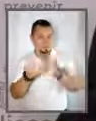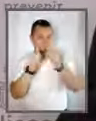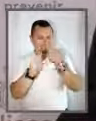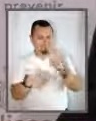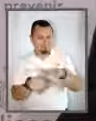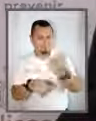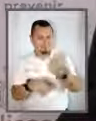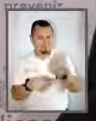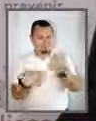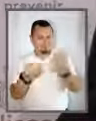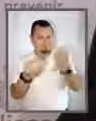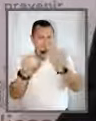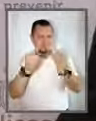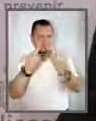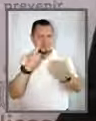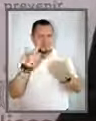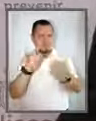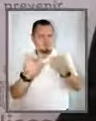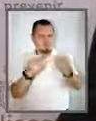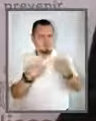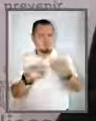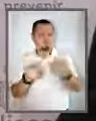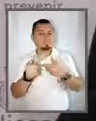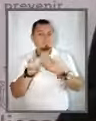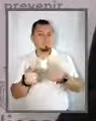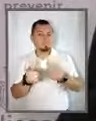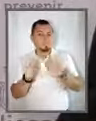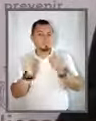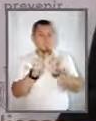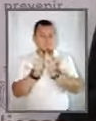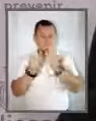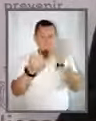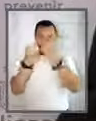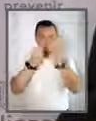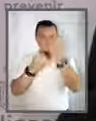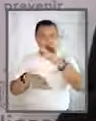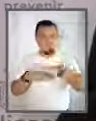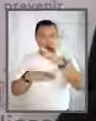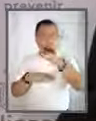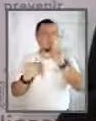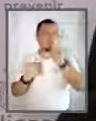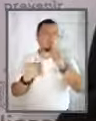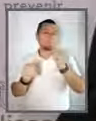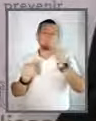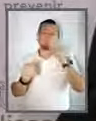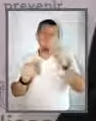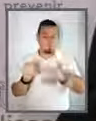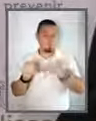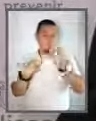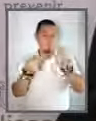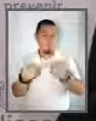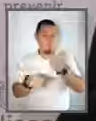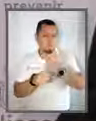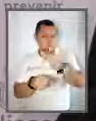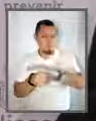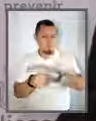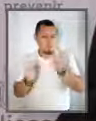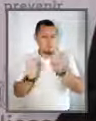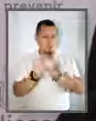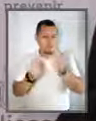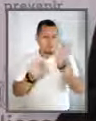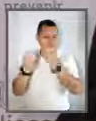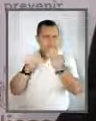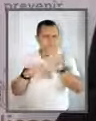Así sucedió, se recabaron ahí una serie de datos, se levantaron una serie de actuaciones administrativas y